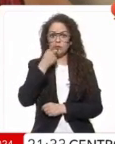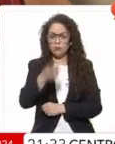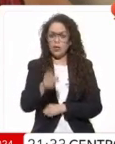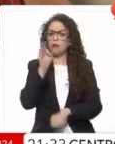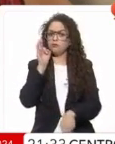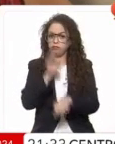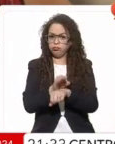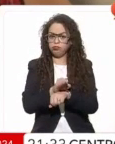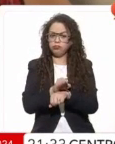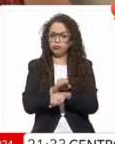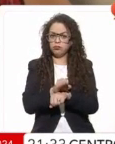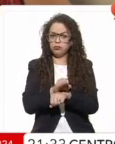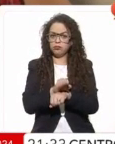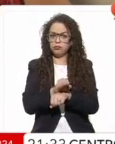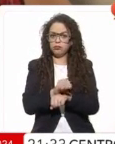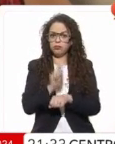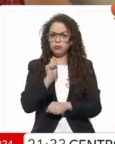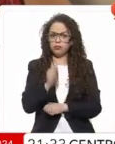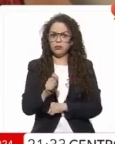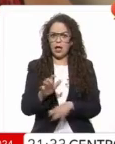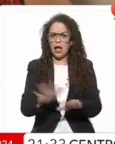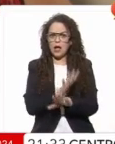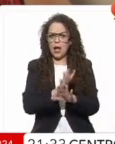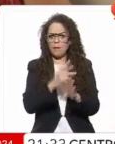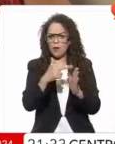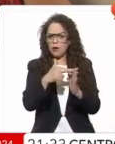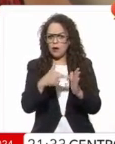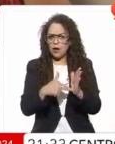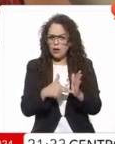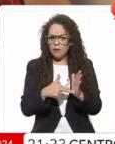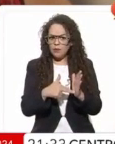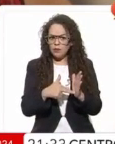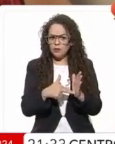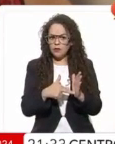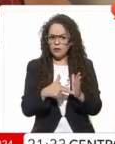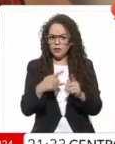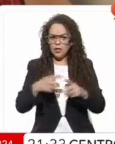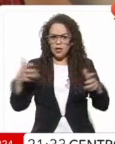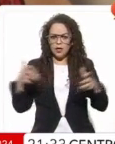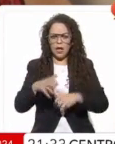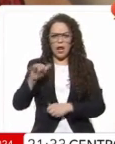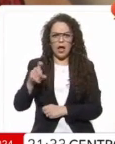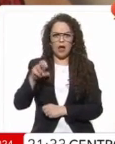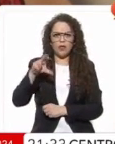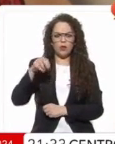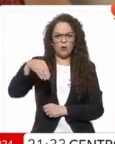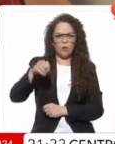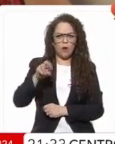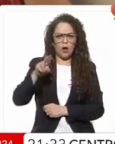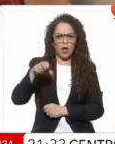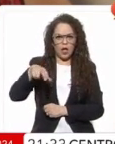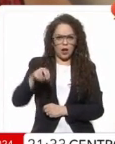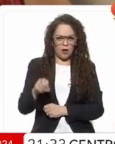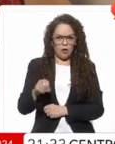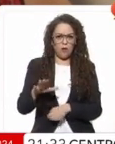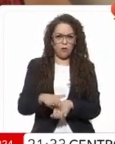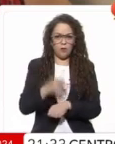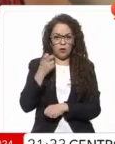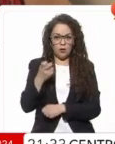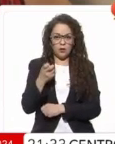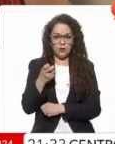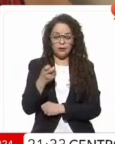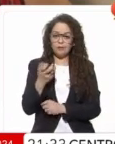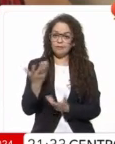las ilegalidades en los cambios estatutarios que promovió Alejandro Moreno. Por lo tanto, los resultados